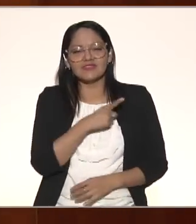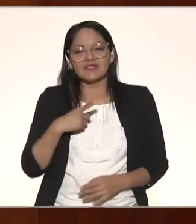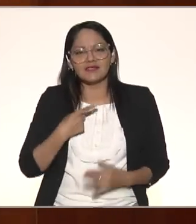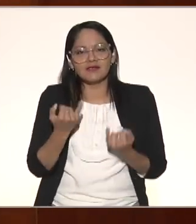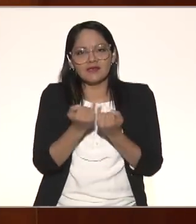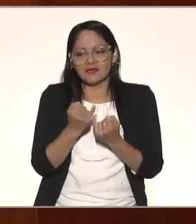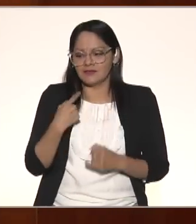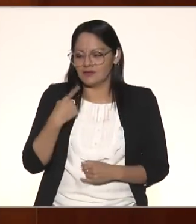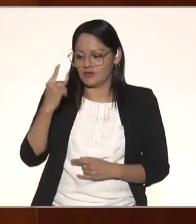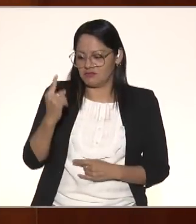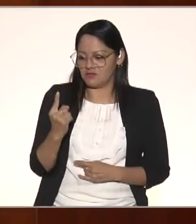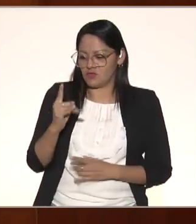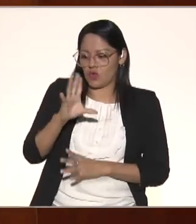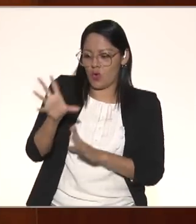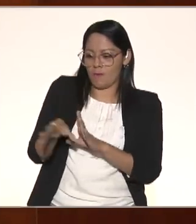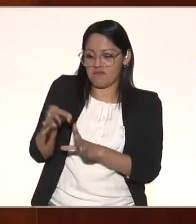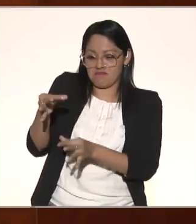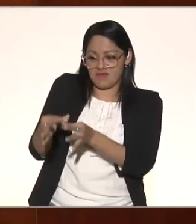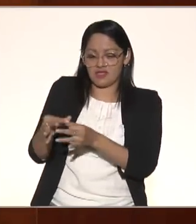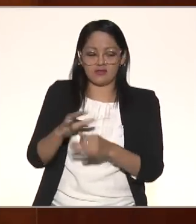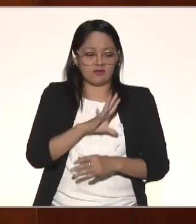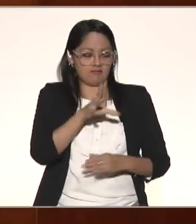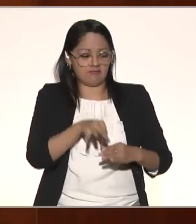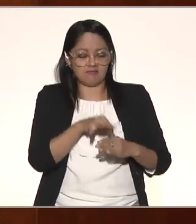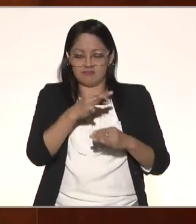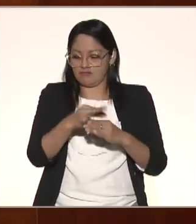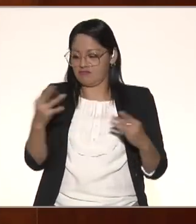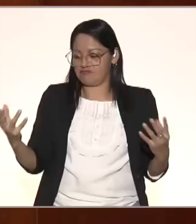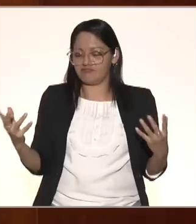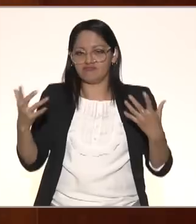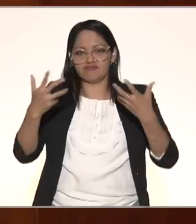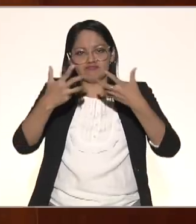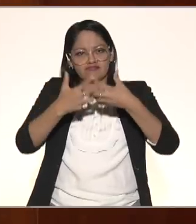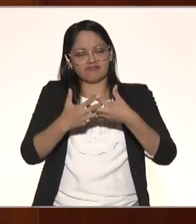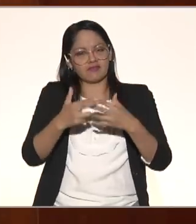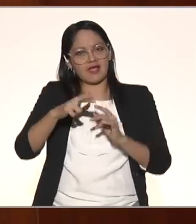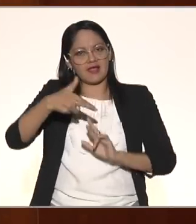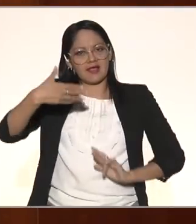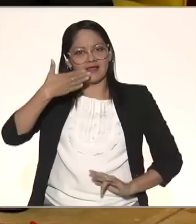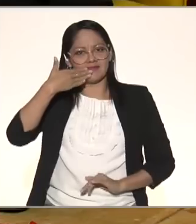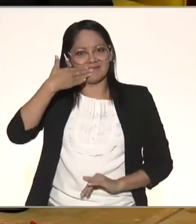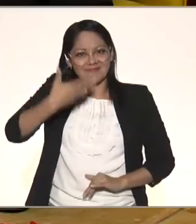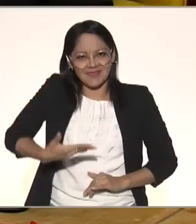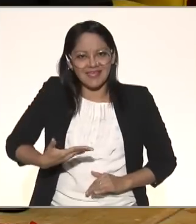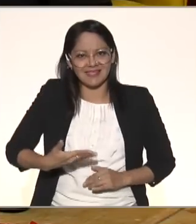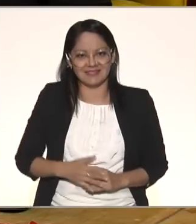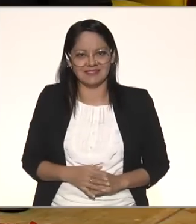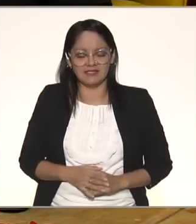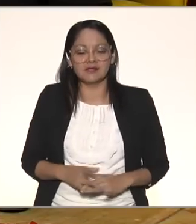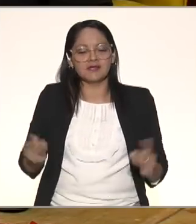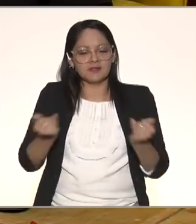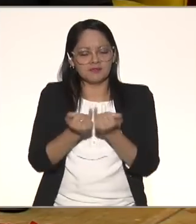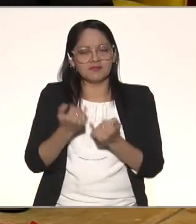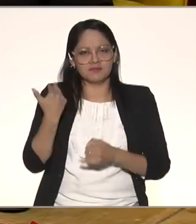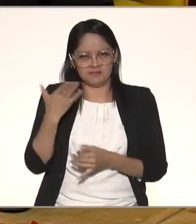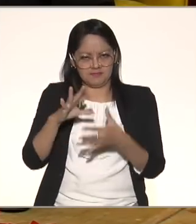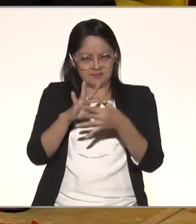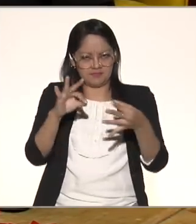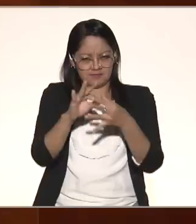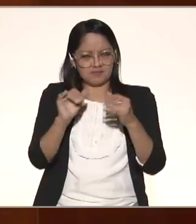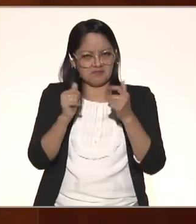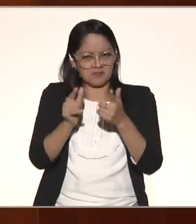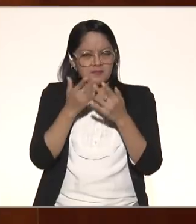completos previamente para poder entablar una relación adecuada y poder dar. Hay algo que hay que entender.